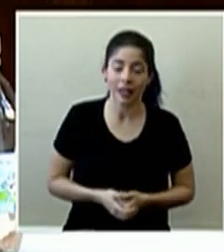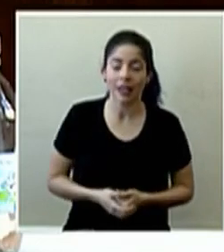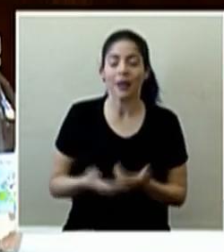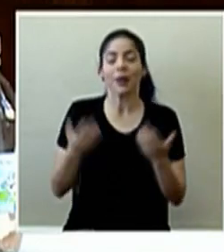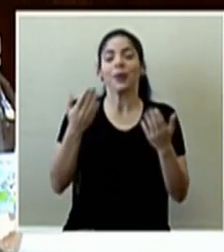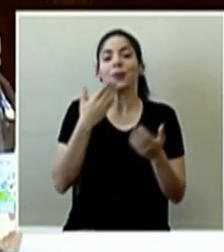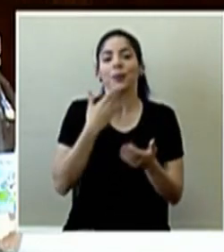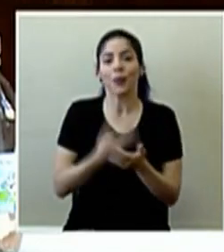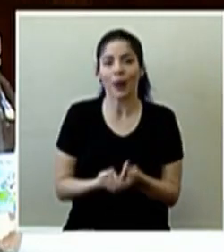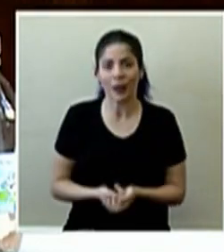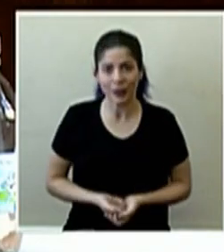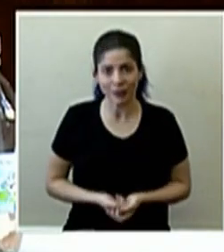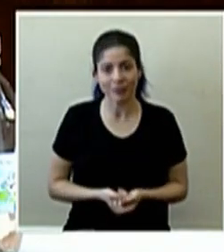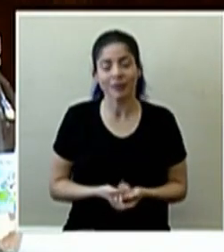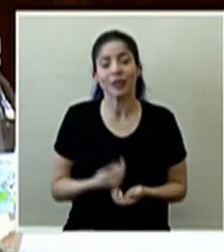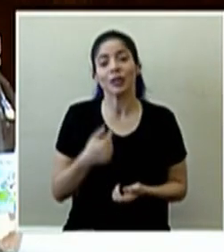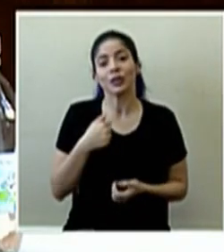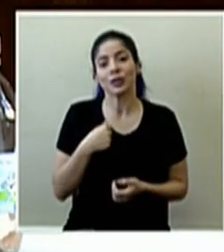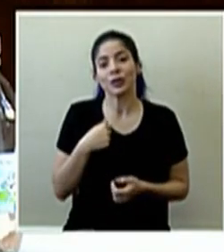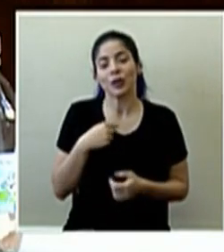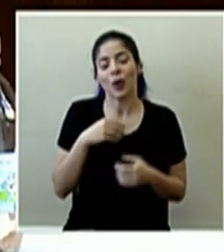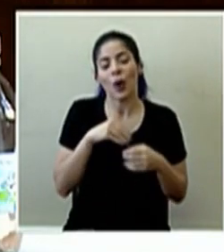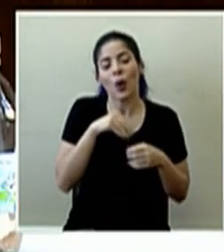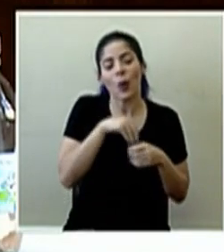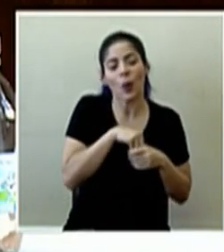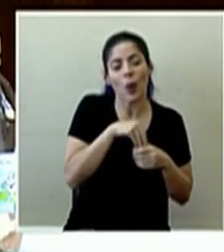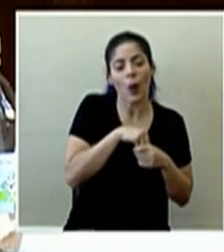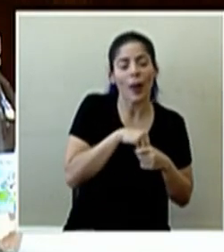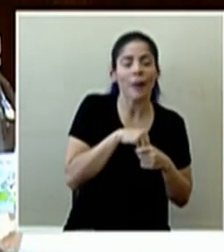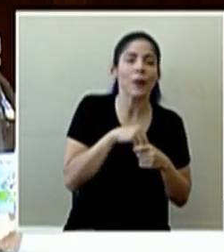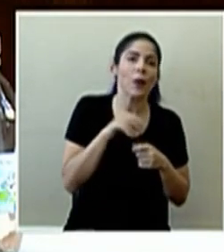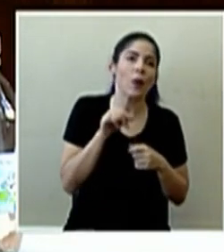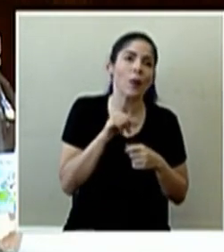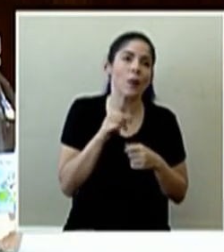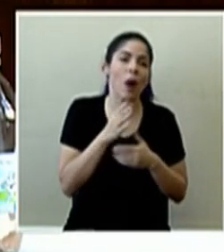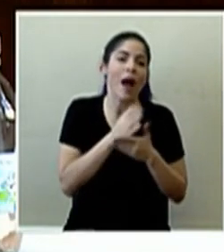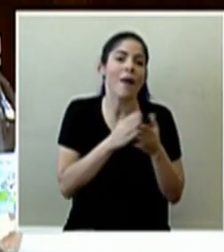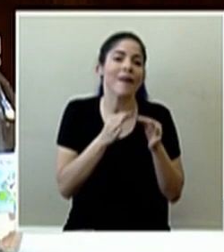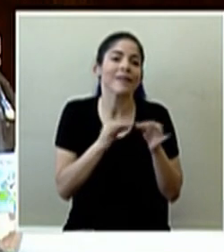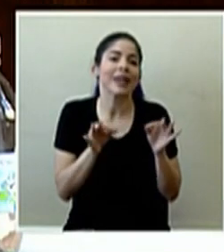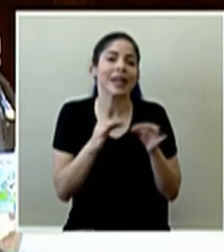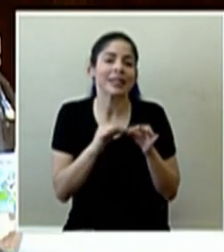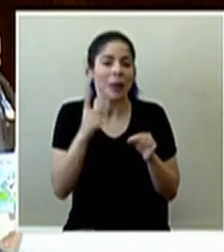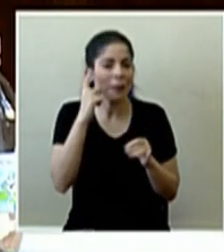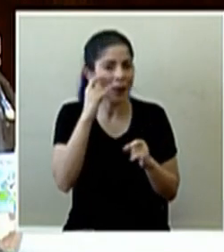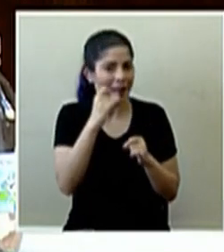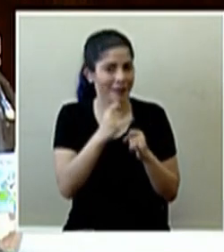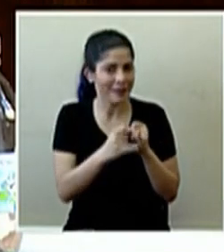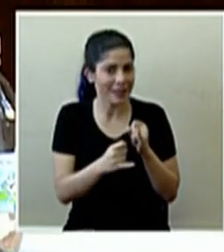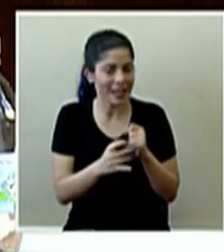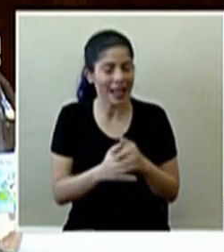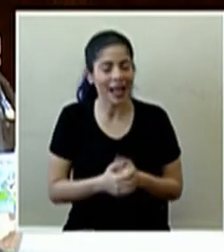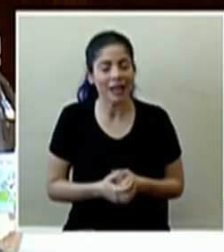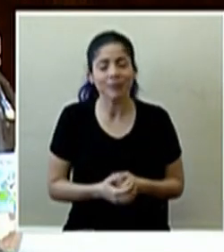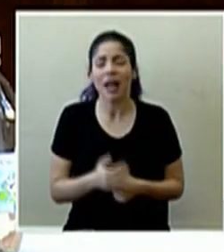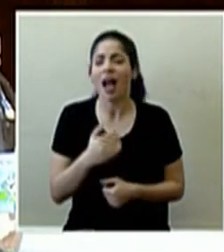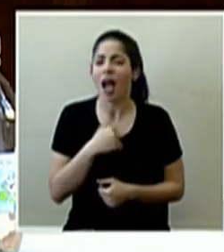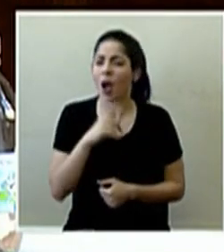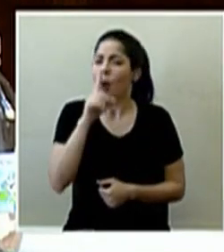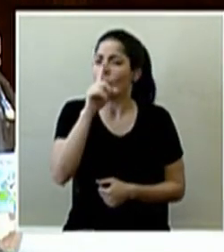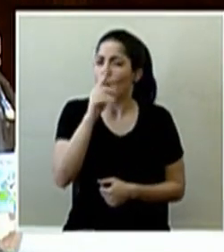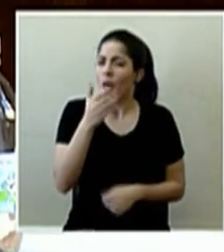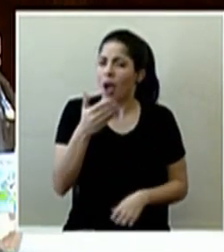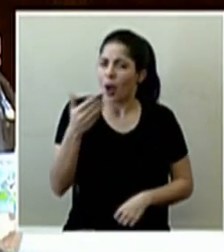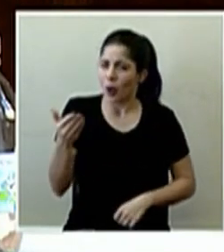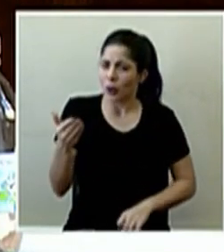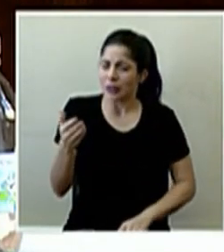Bueno, estaba guardando, ¿cómo se dice?, algunas frases para terminar. Hay una cosa aquí que